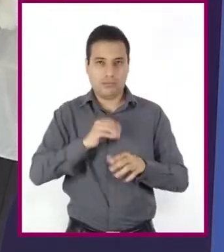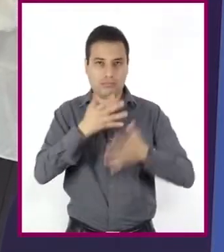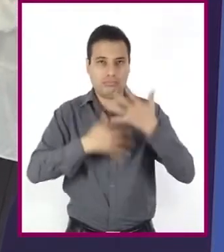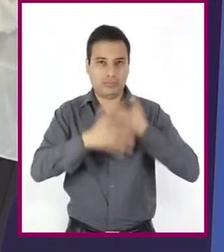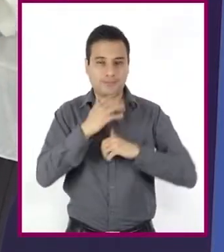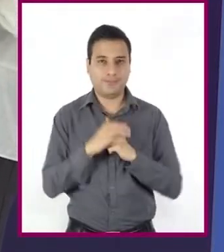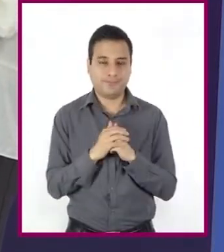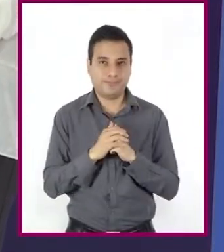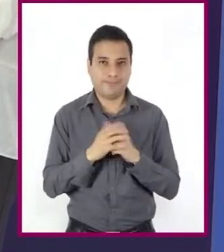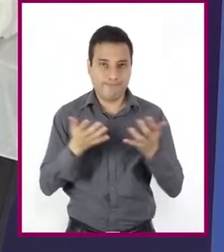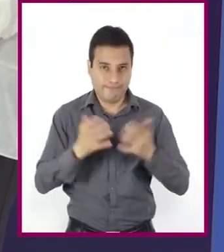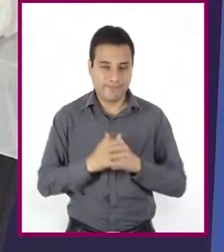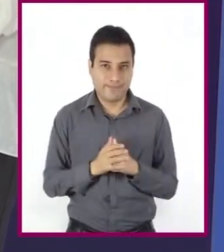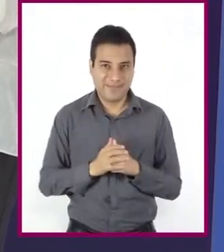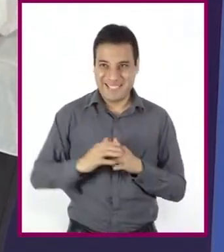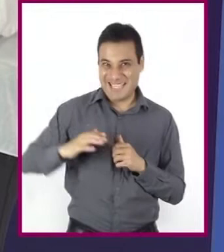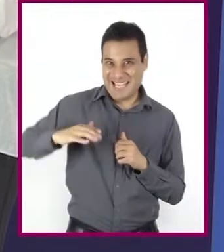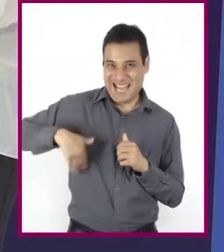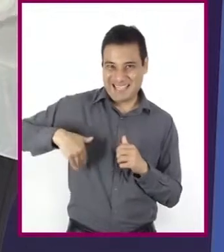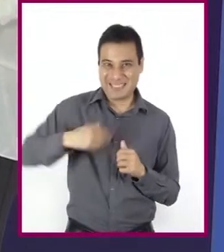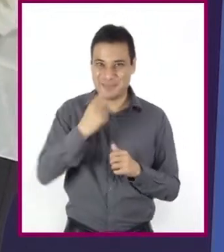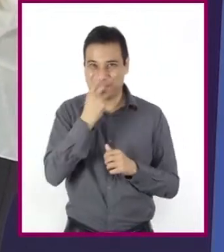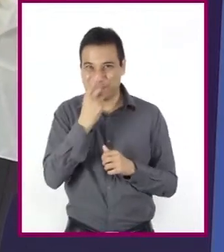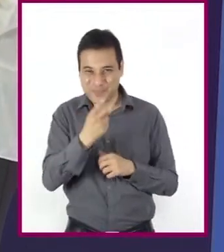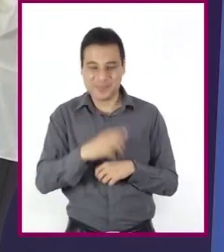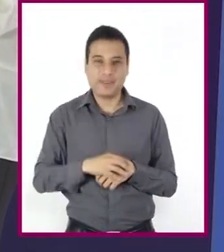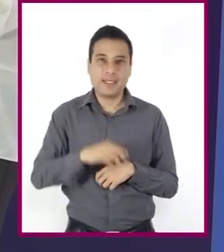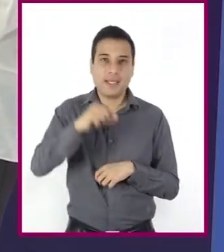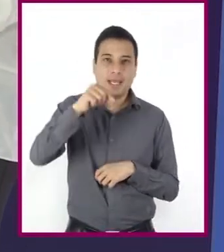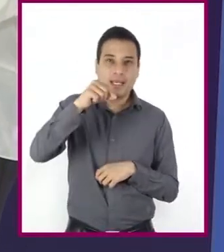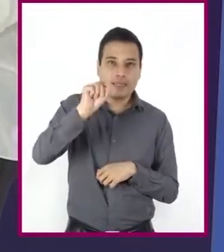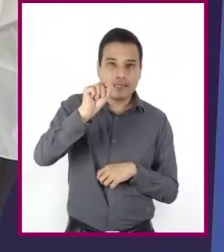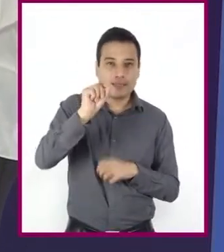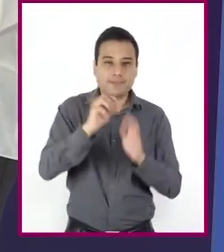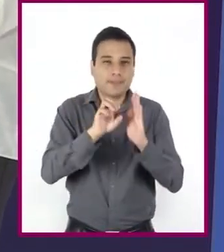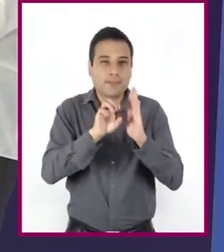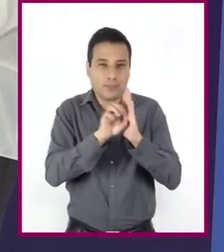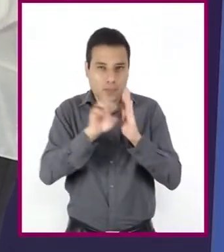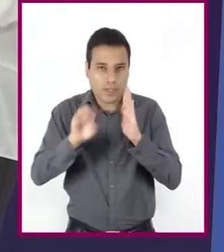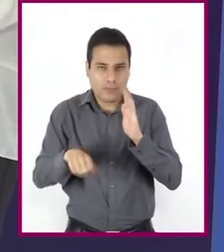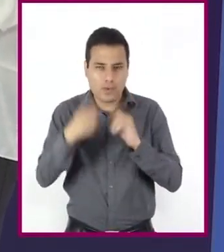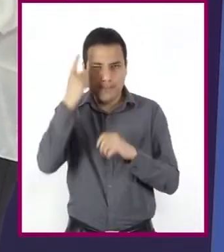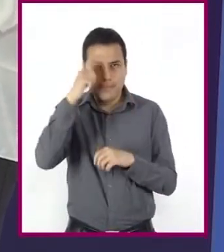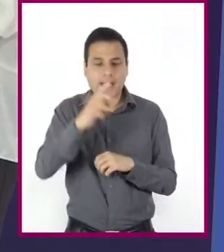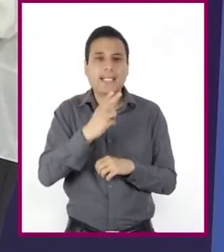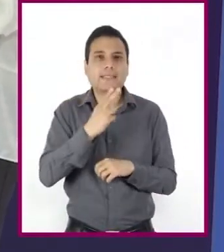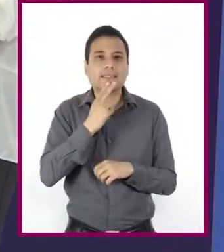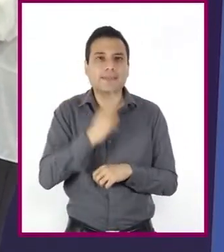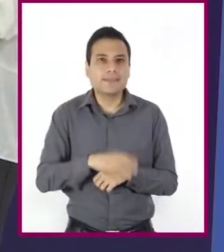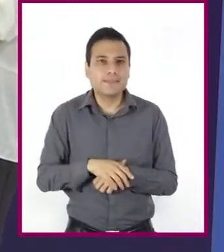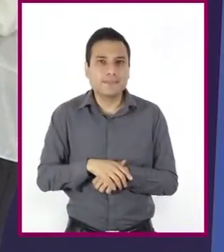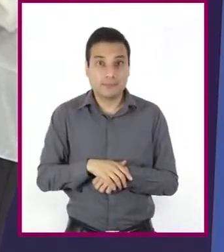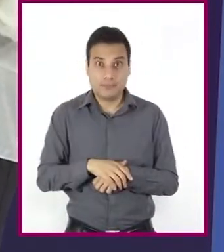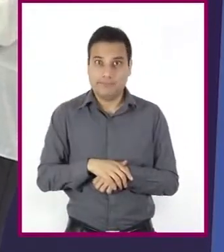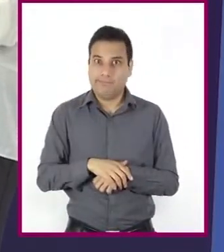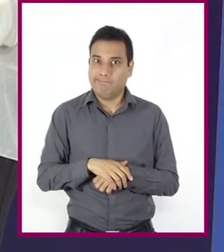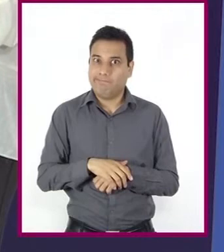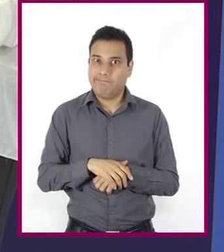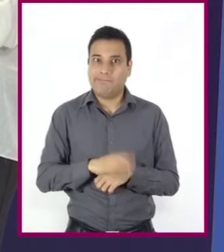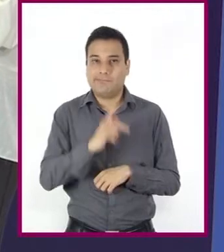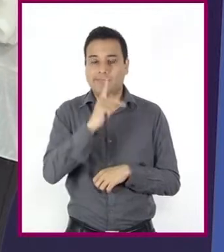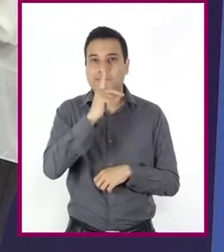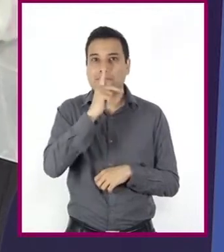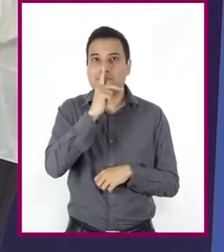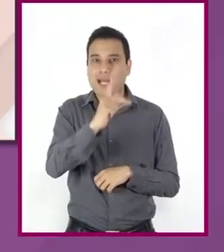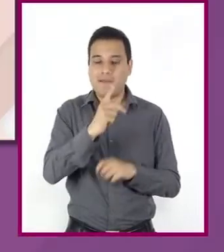signos auxiliares que vimos, como la tilde o acento gráfico, pueden significar una gran diferencia en el diálogo